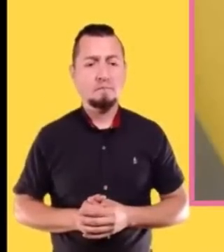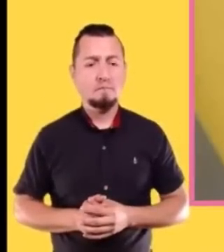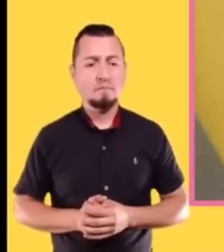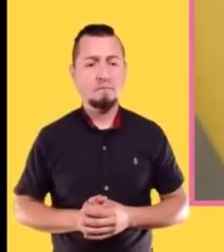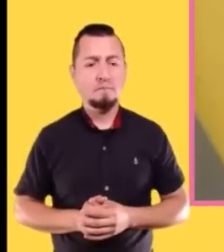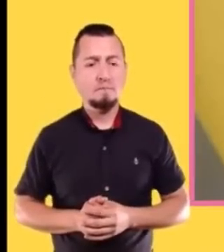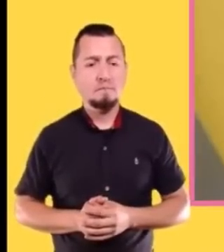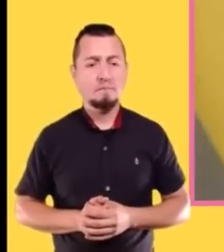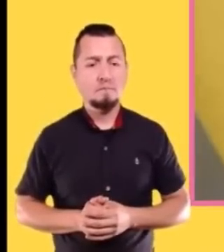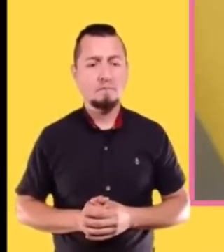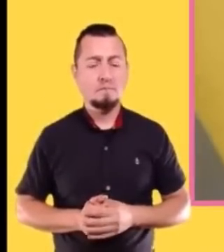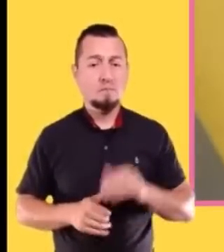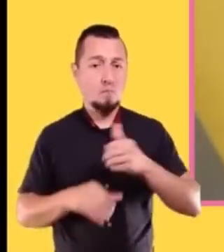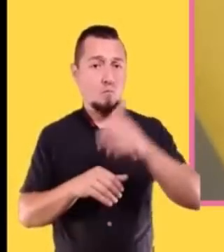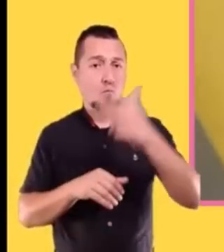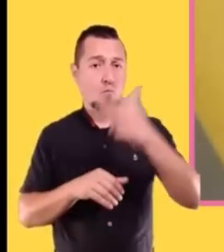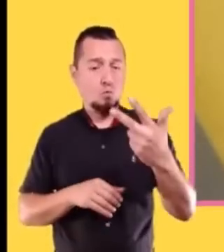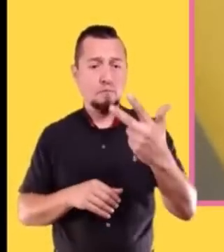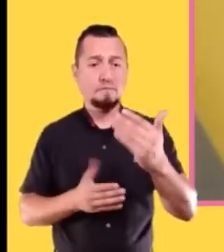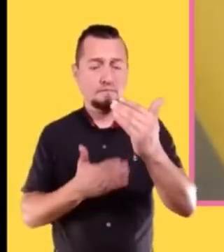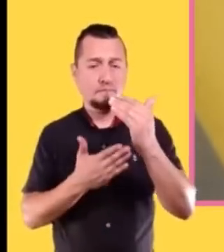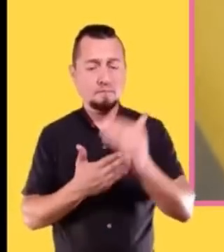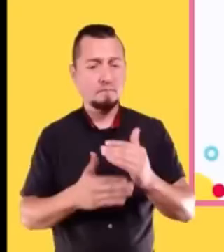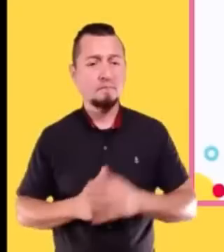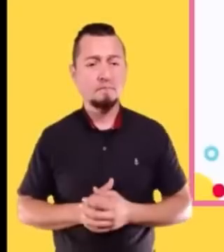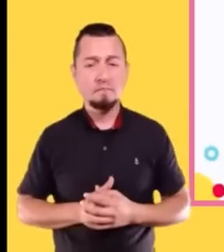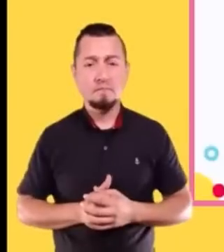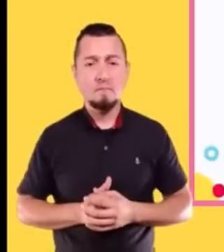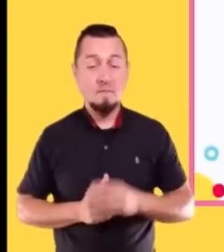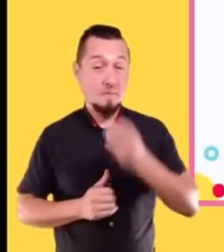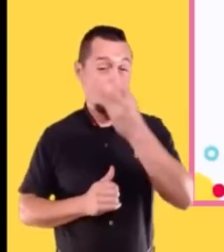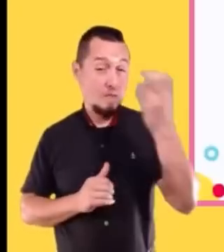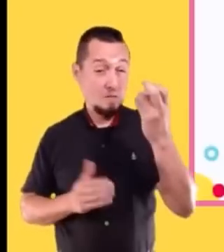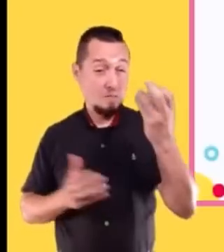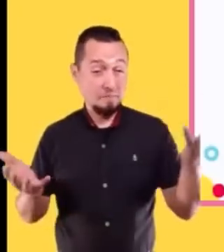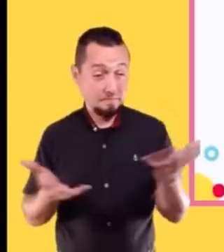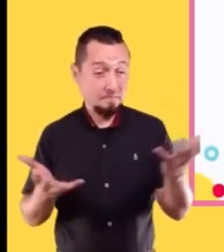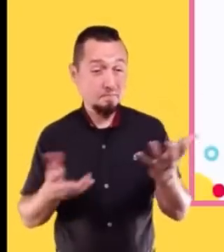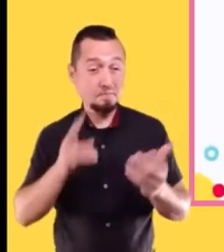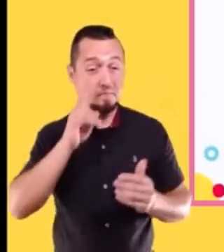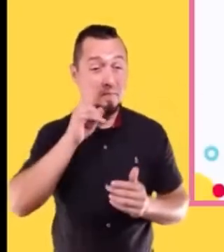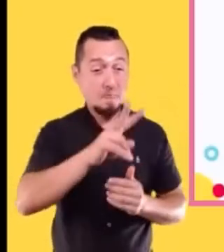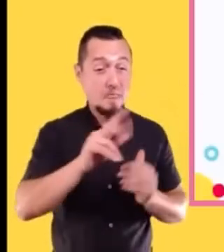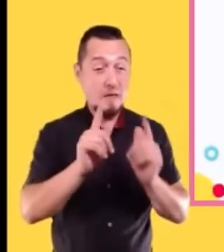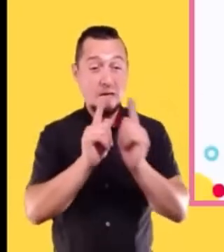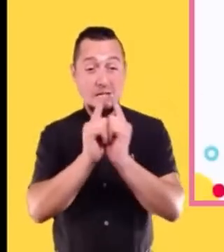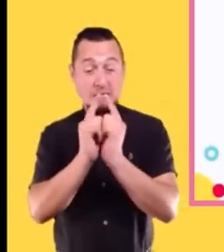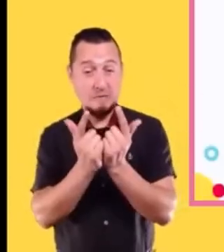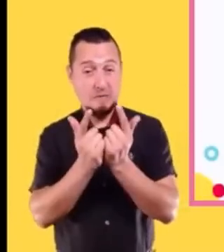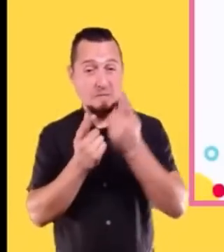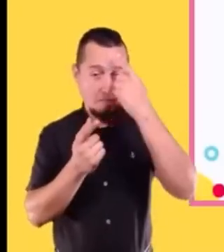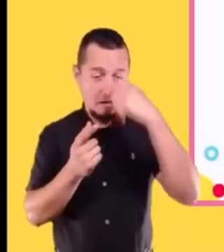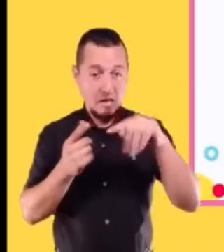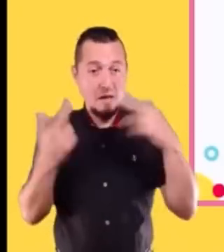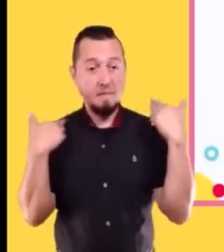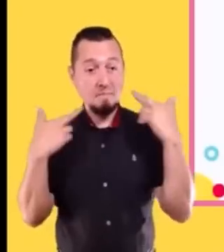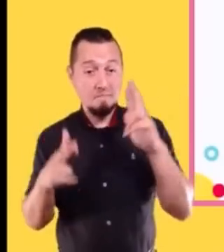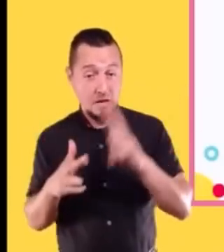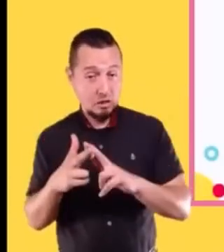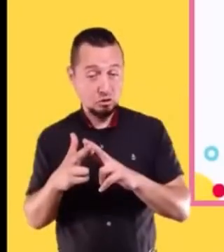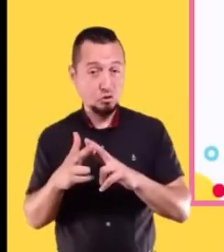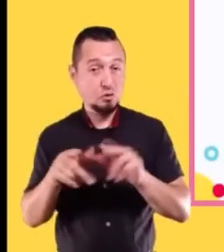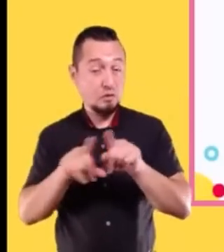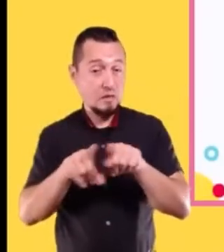Punto número 8. Y eso tiene que ver con los libros para los maestros, porque luego se habla nada más de los libros